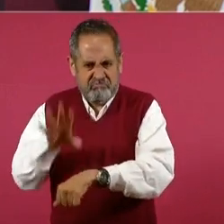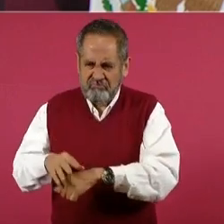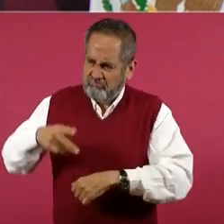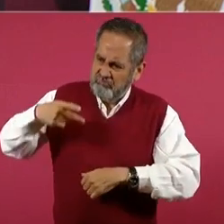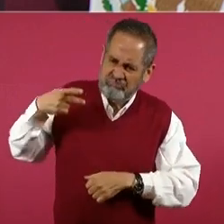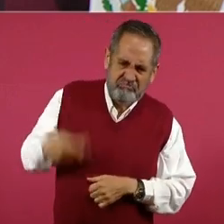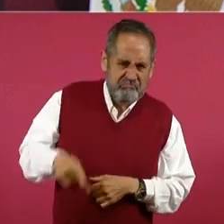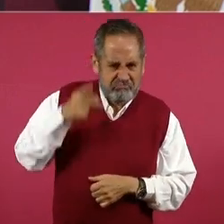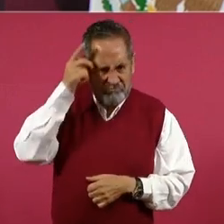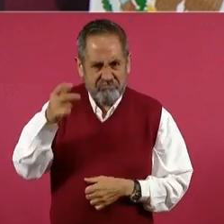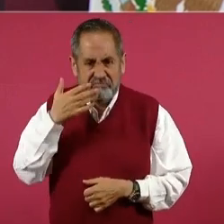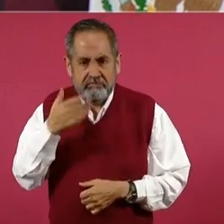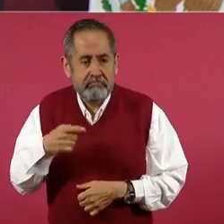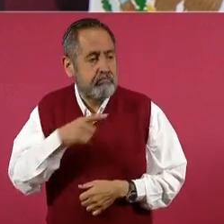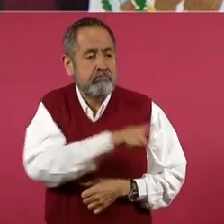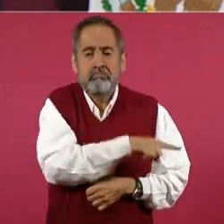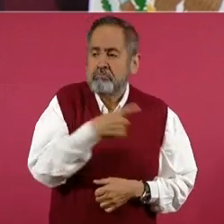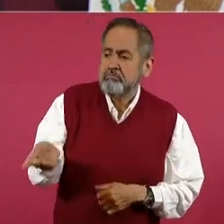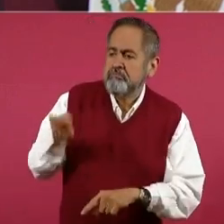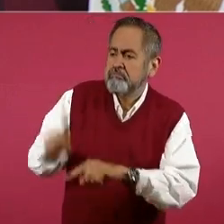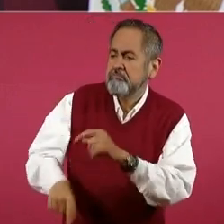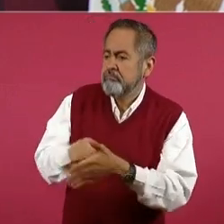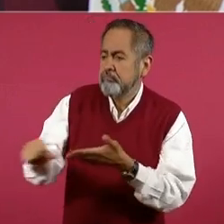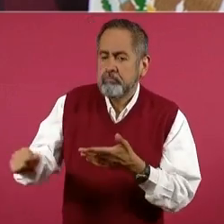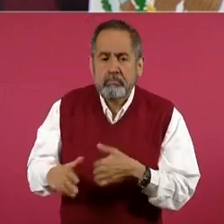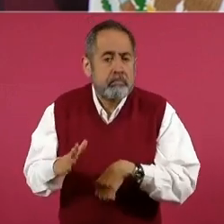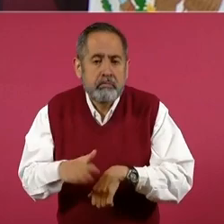eléctrica por consigna,